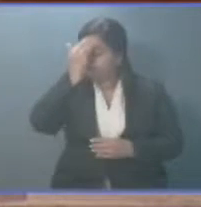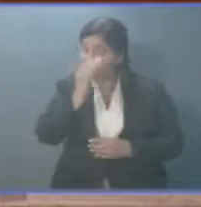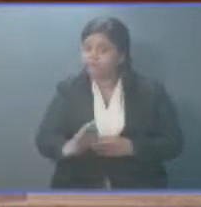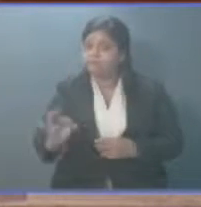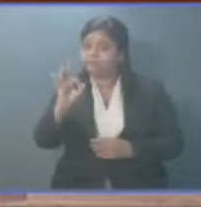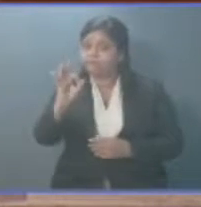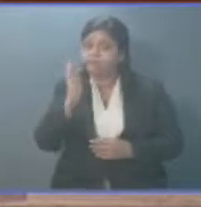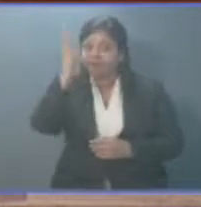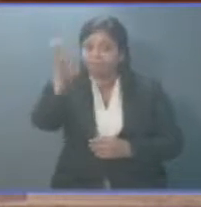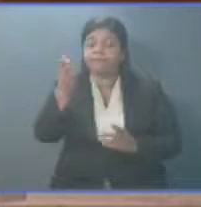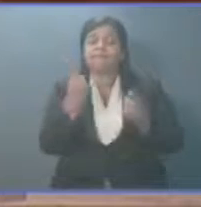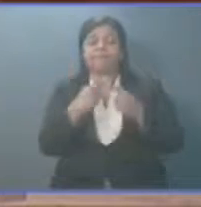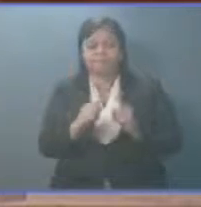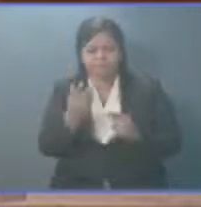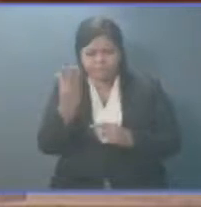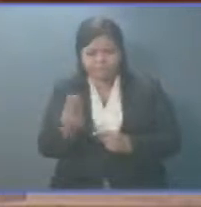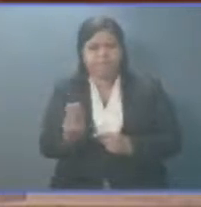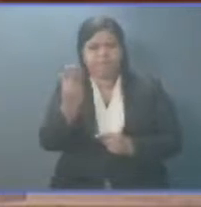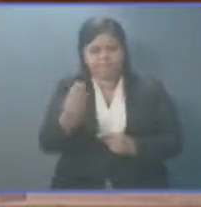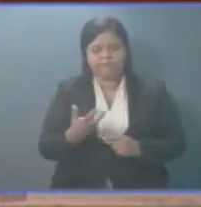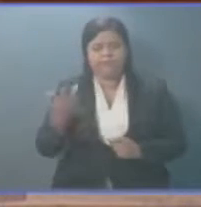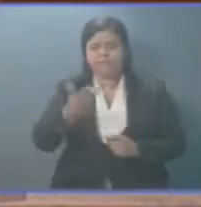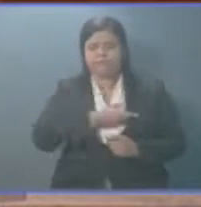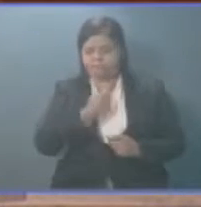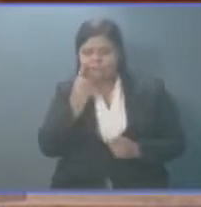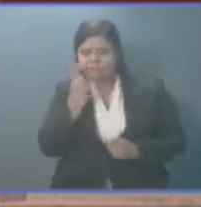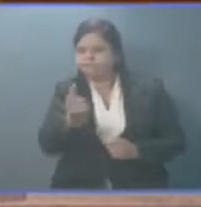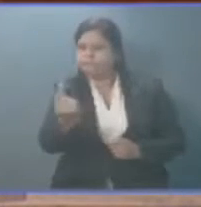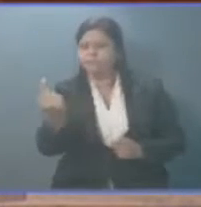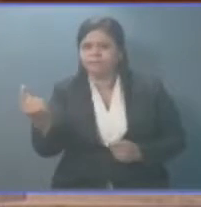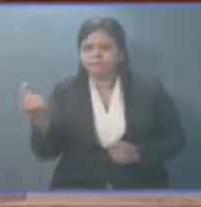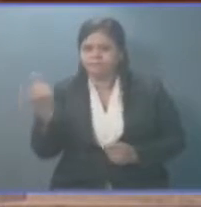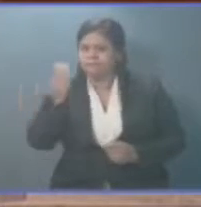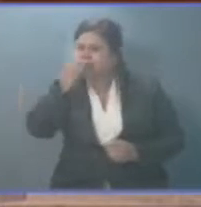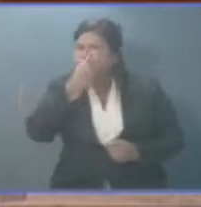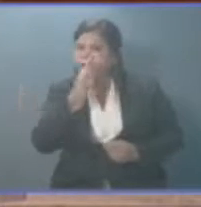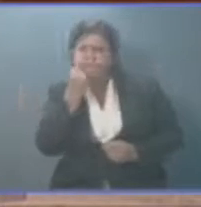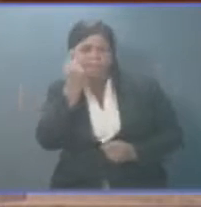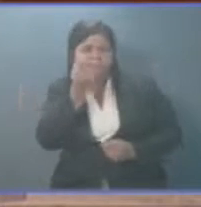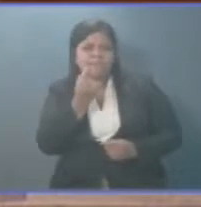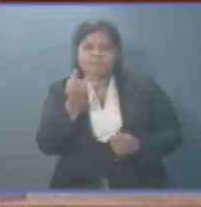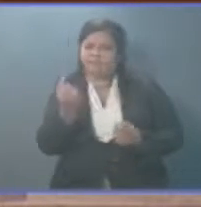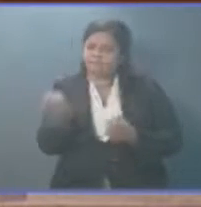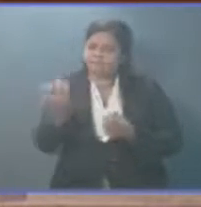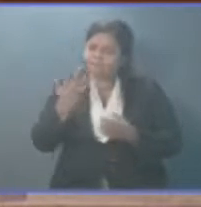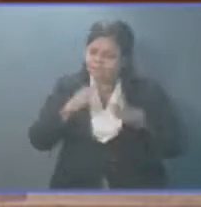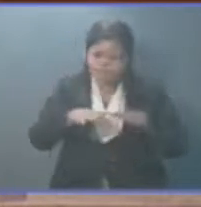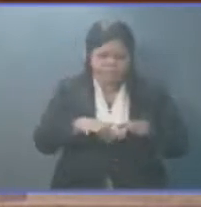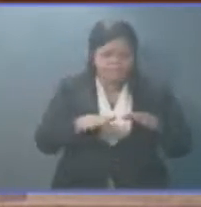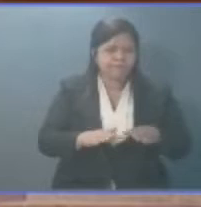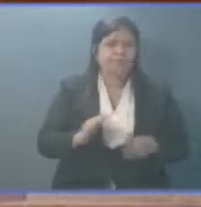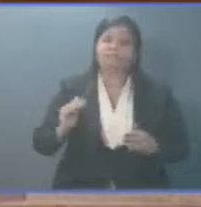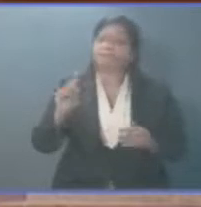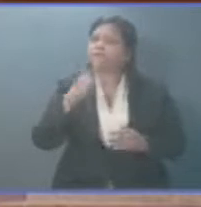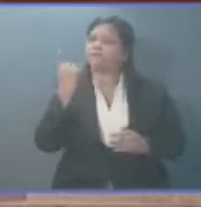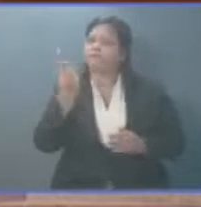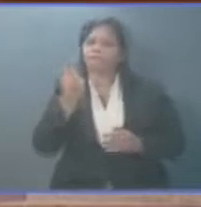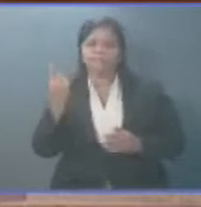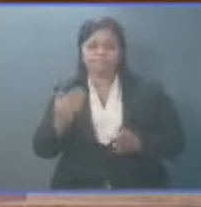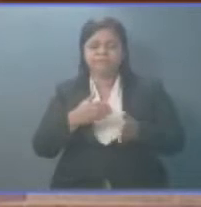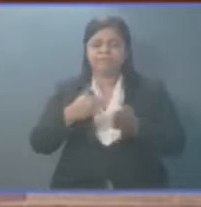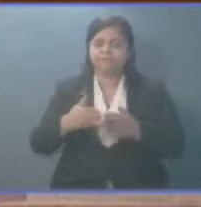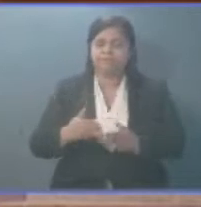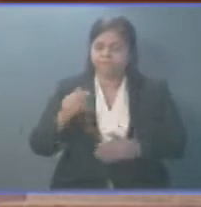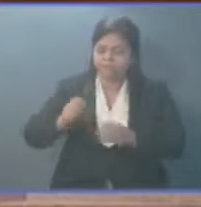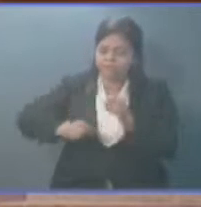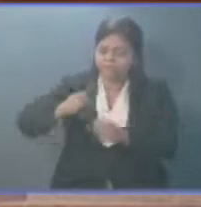correcto. Lo vemos a diario en el rostro de nuestra gente, en el rostro de nuestros agricultores y no solo en el inicio de la transformación del agro